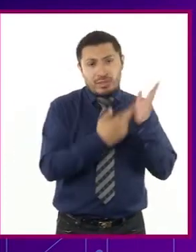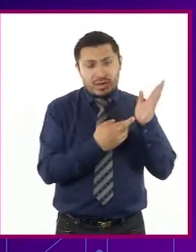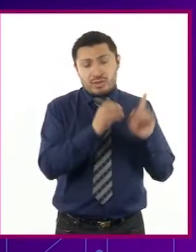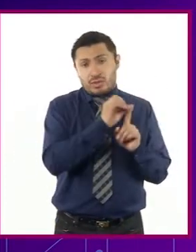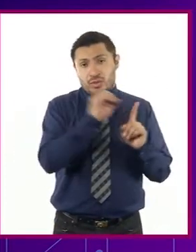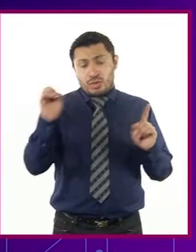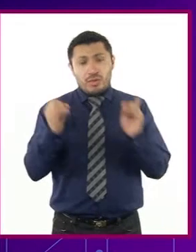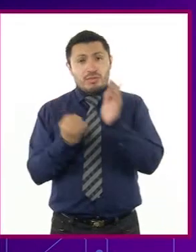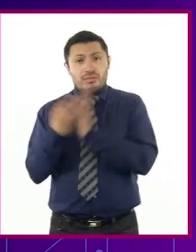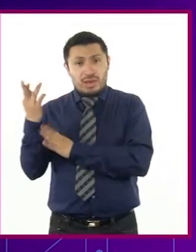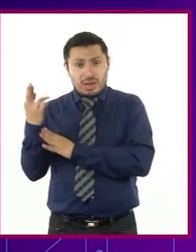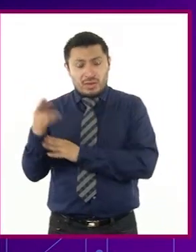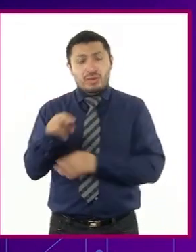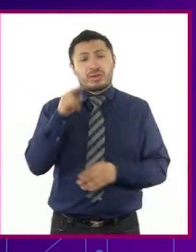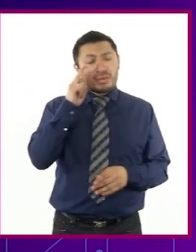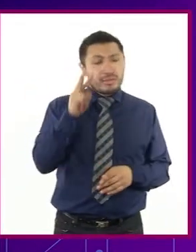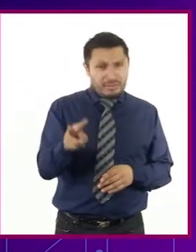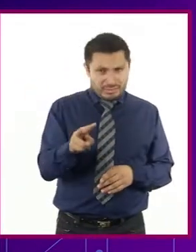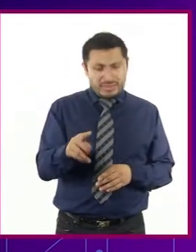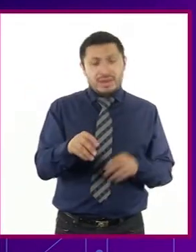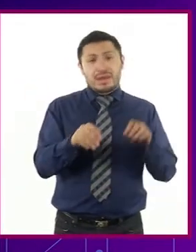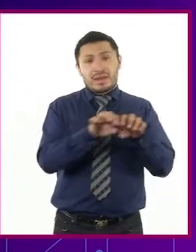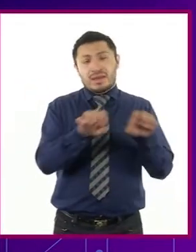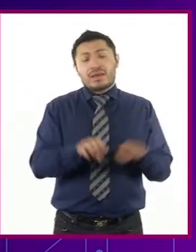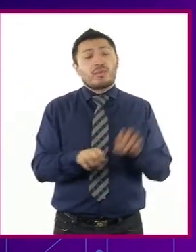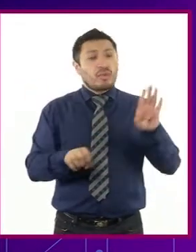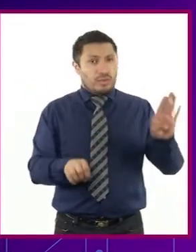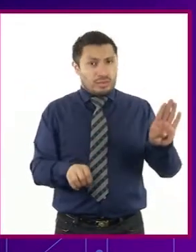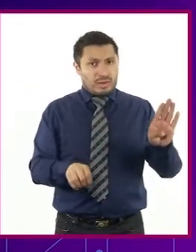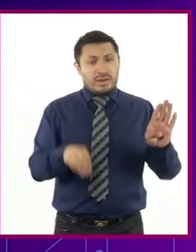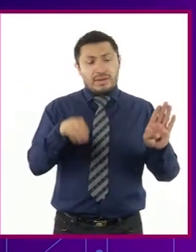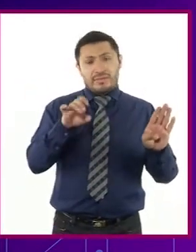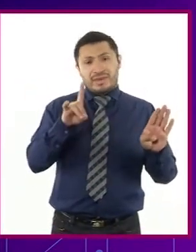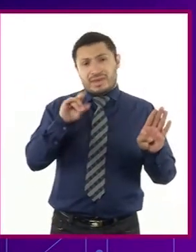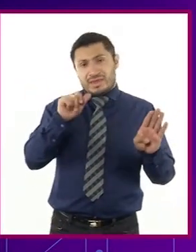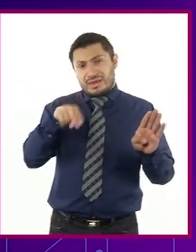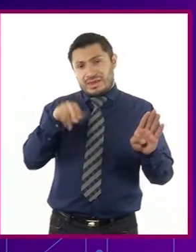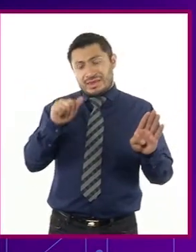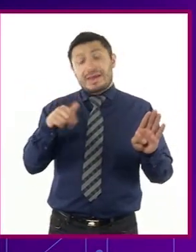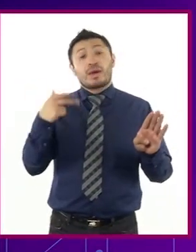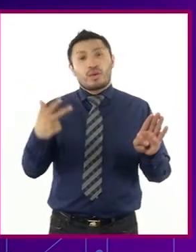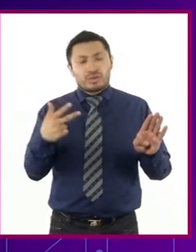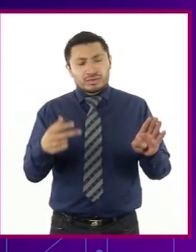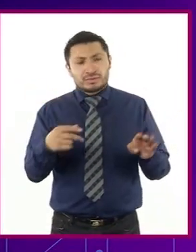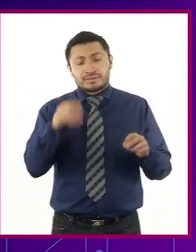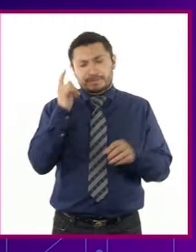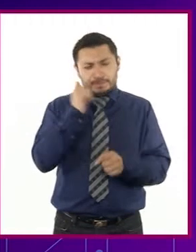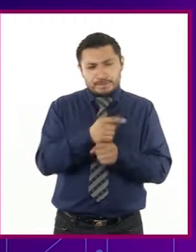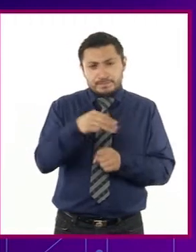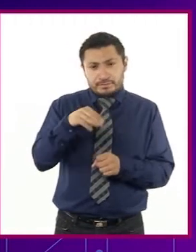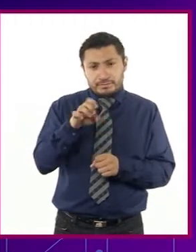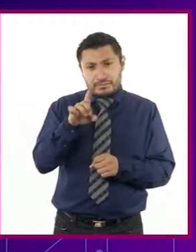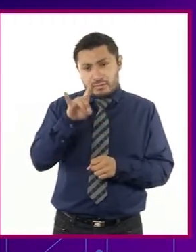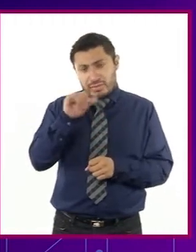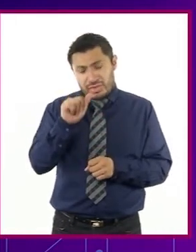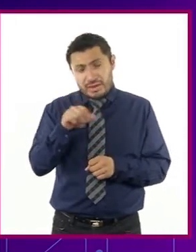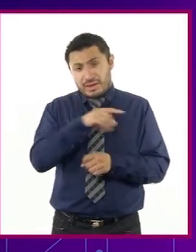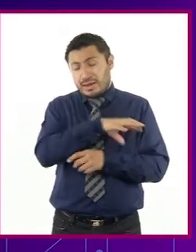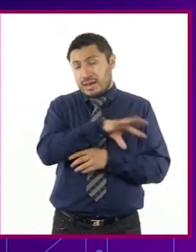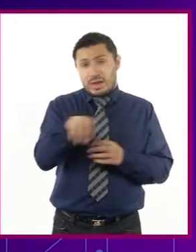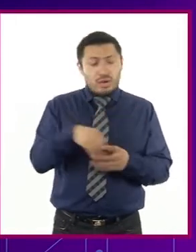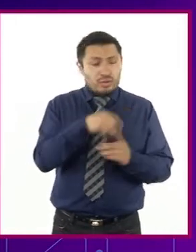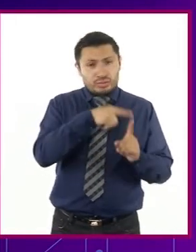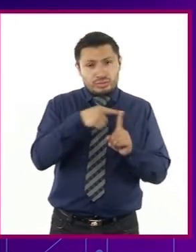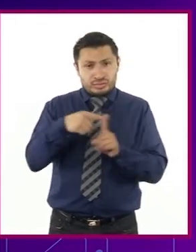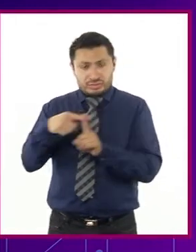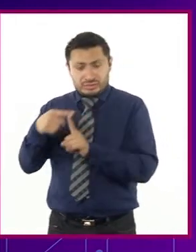que la mediana del conjunto de datos B es 8. Para calcular la media, se deben sumar los datos,